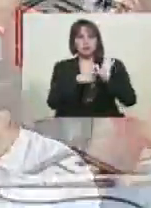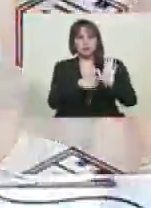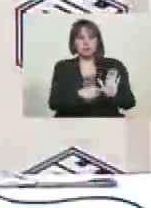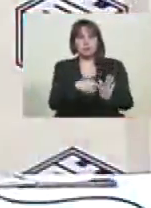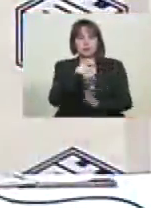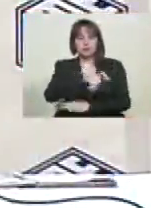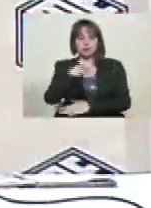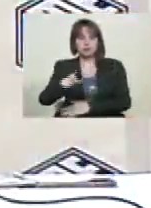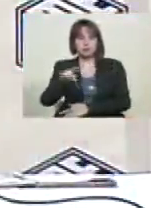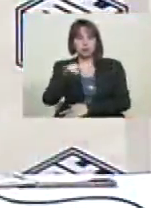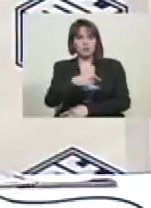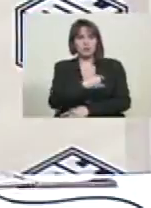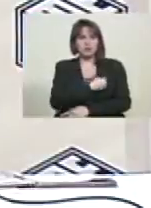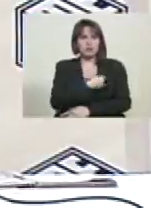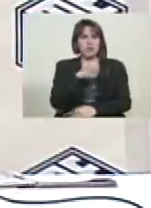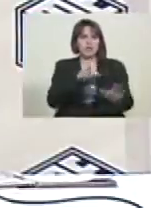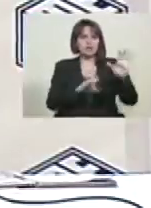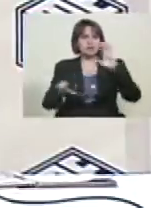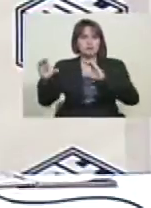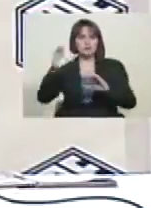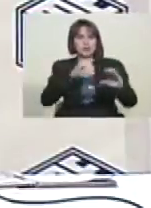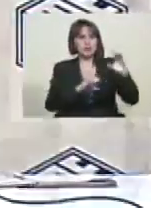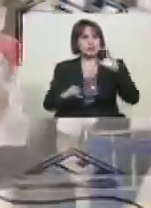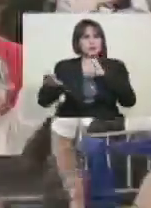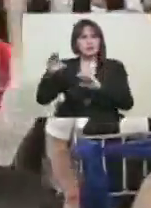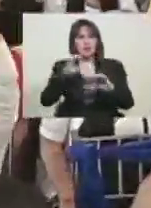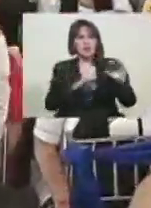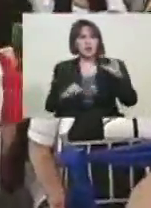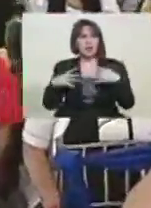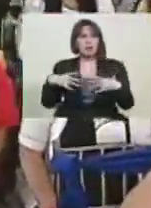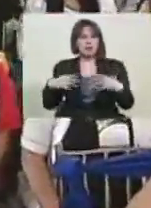representantes de la Universidad de Ciencias de la Salud,